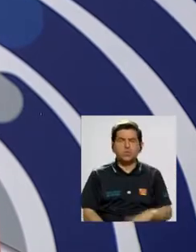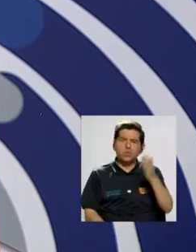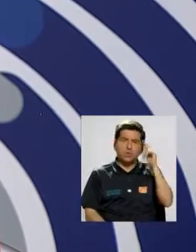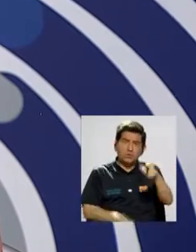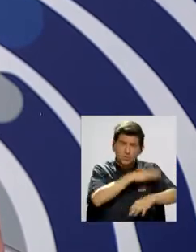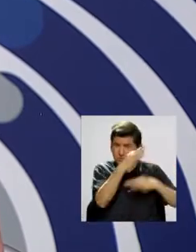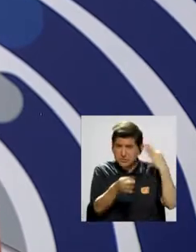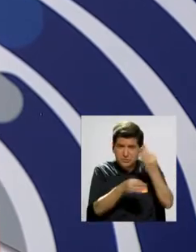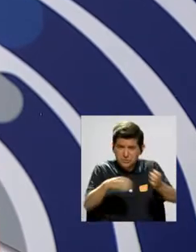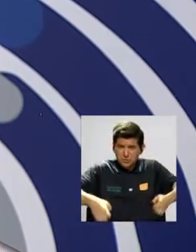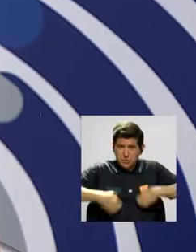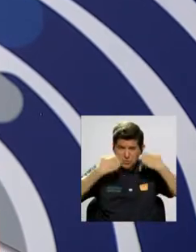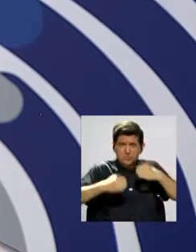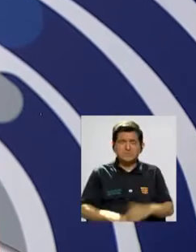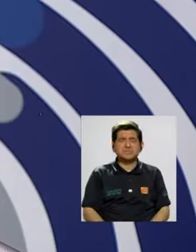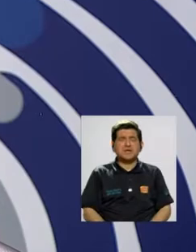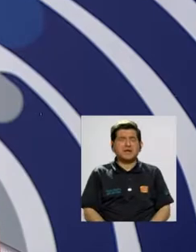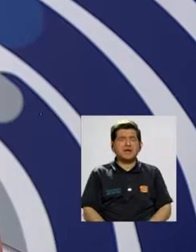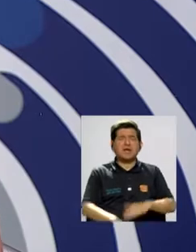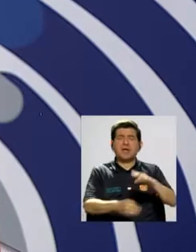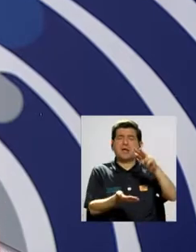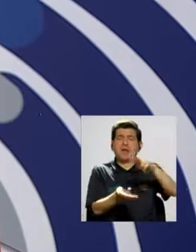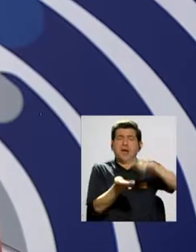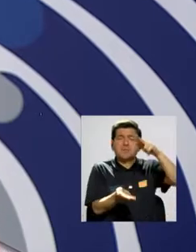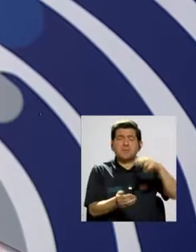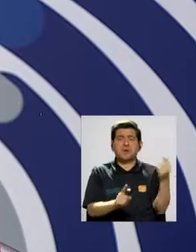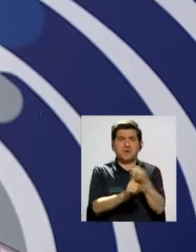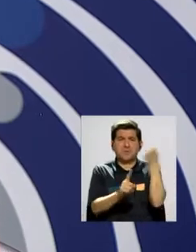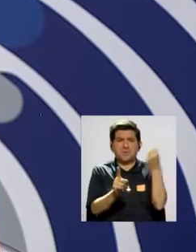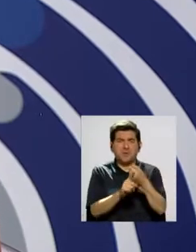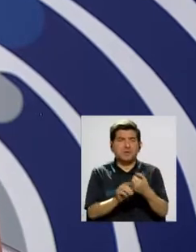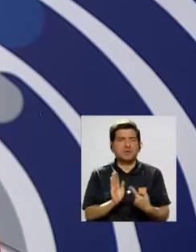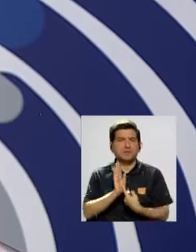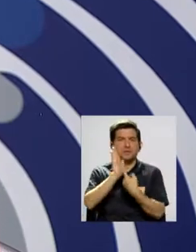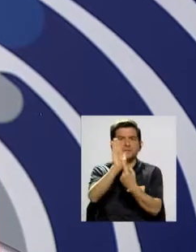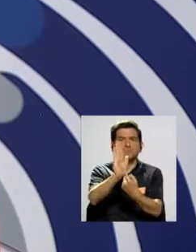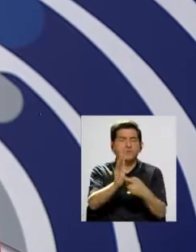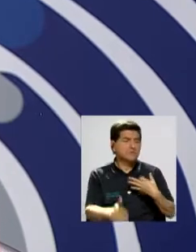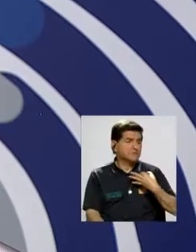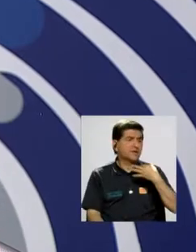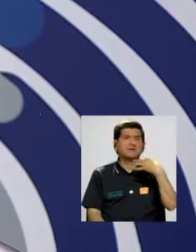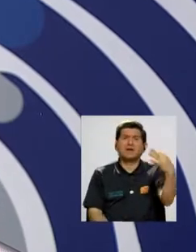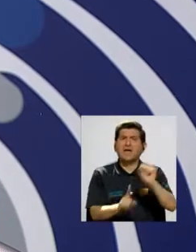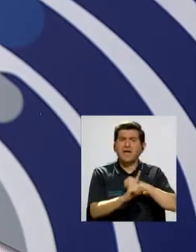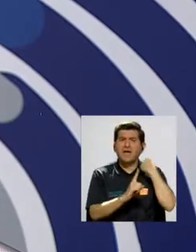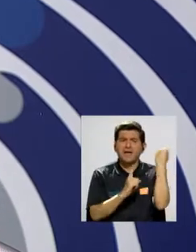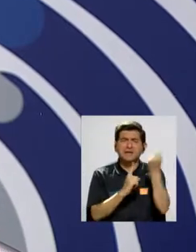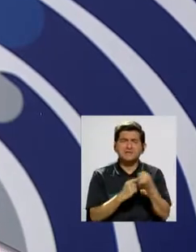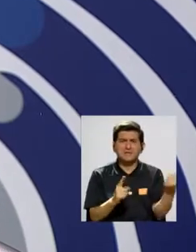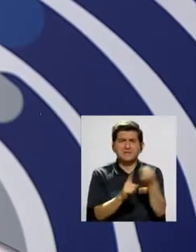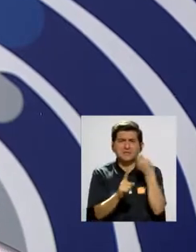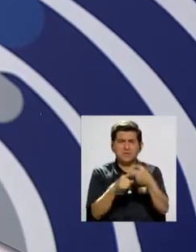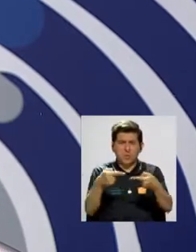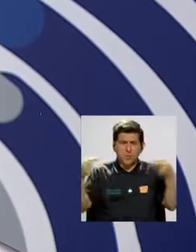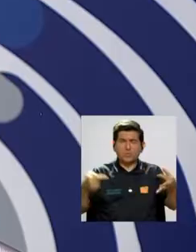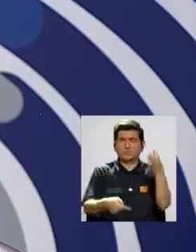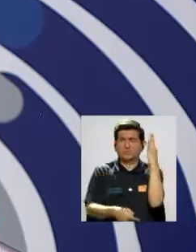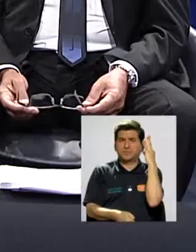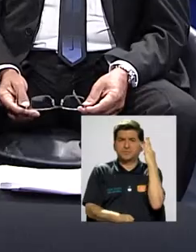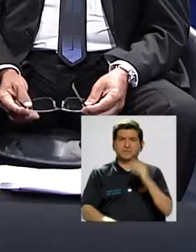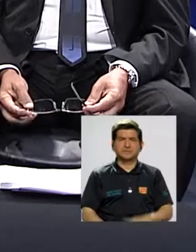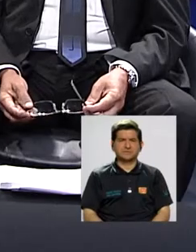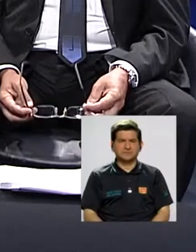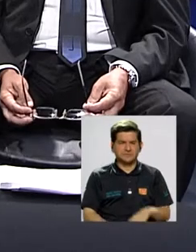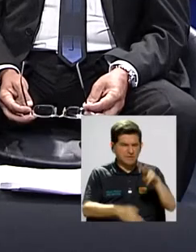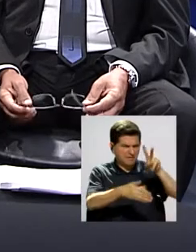de esta naturaleza que legitiman la violencia, en definitiva eso se refleja en el día a día en situaciones de mayor violencia contra las mujeres. Y